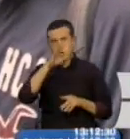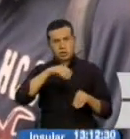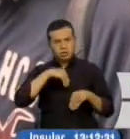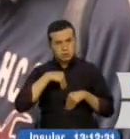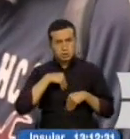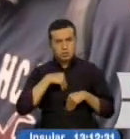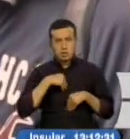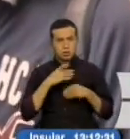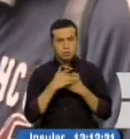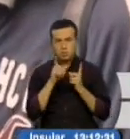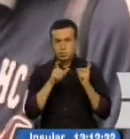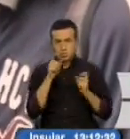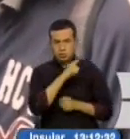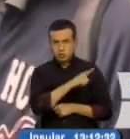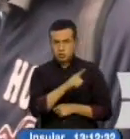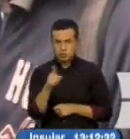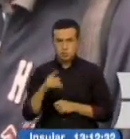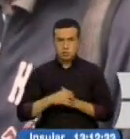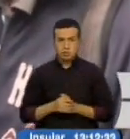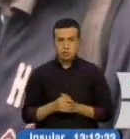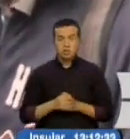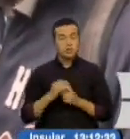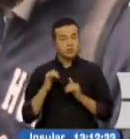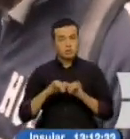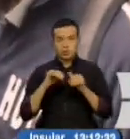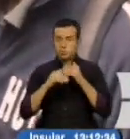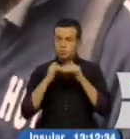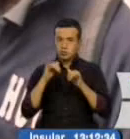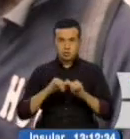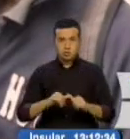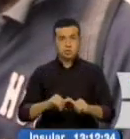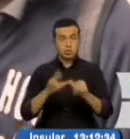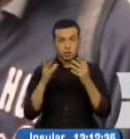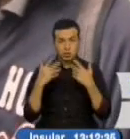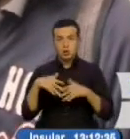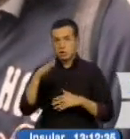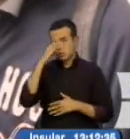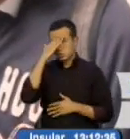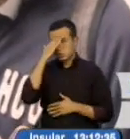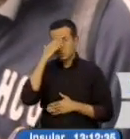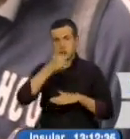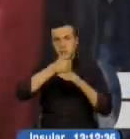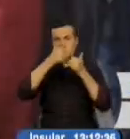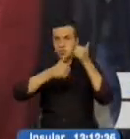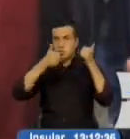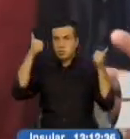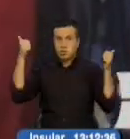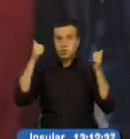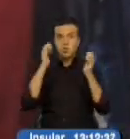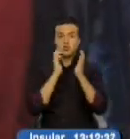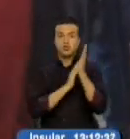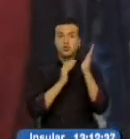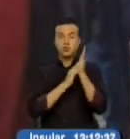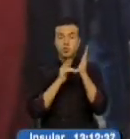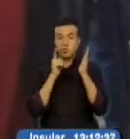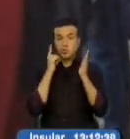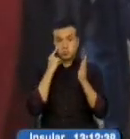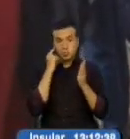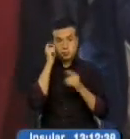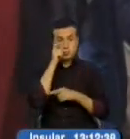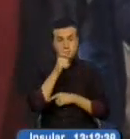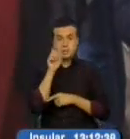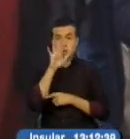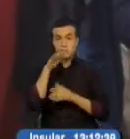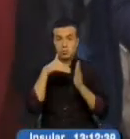el arreglo con los señores. Y esto se sigue el proceso, ya tiene conocimiento de las autoridades. Los socios tendrán una cobertura